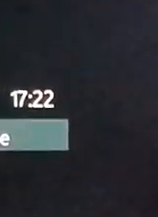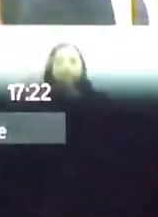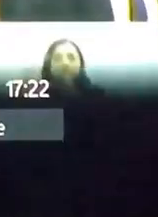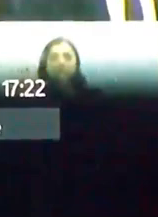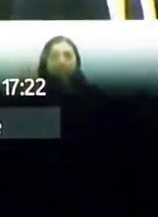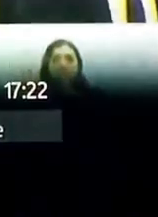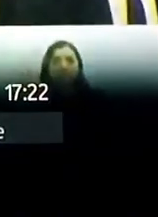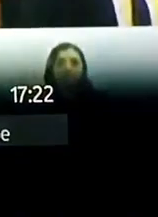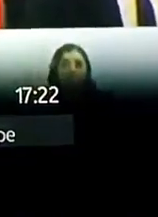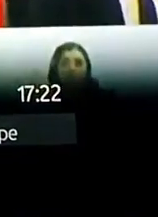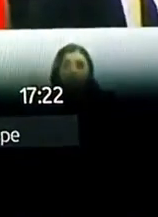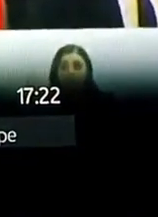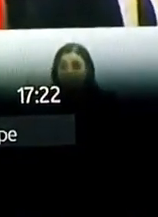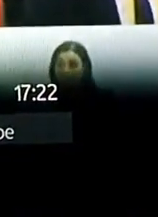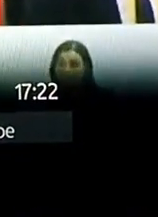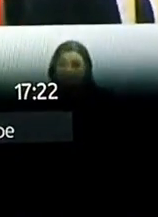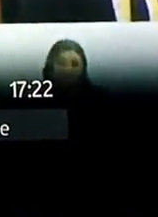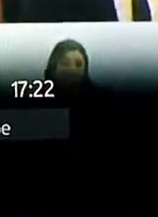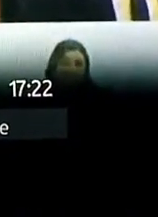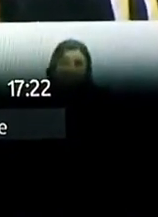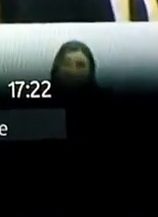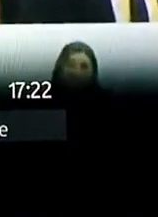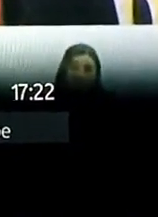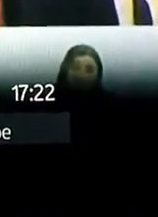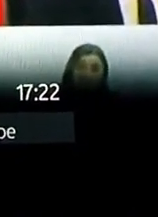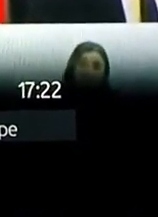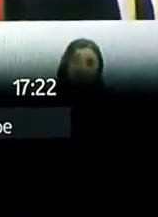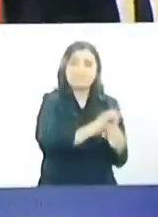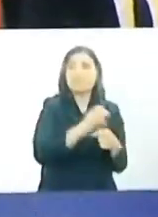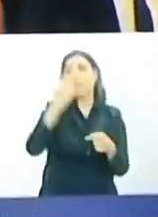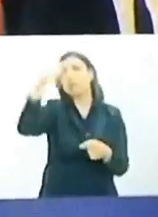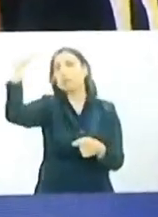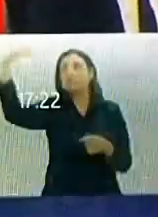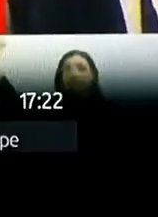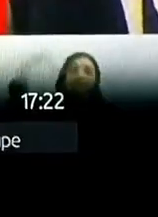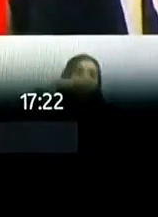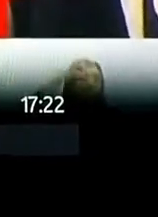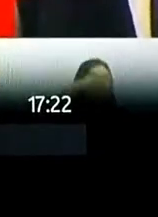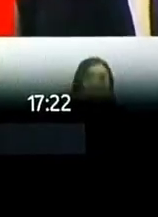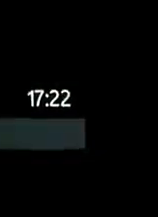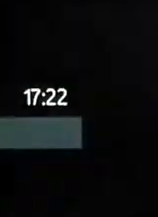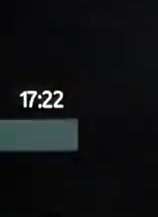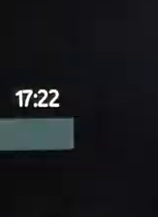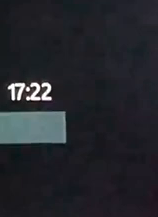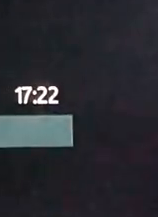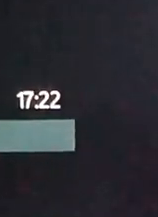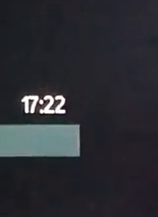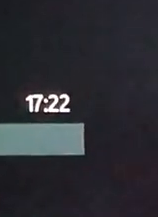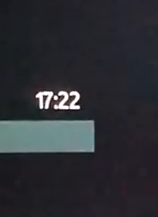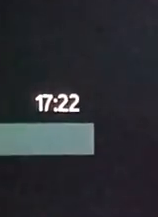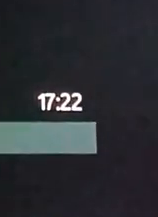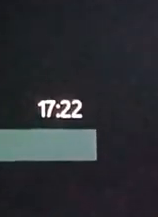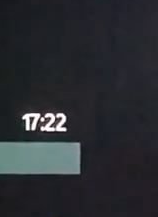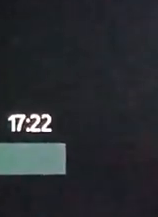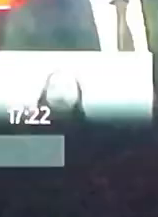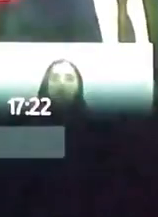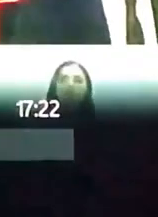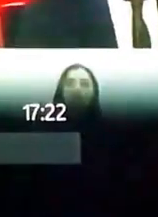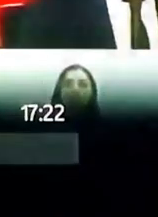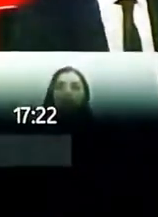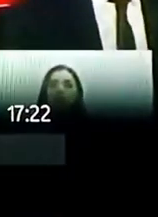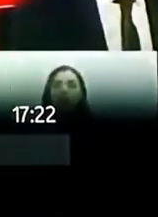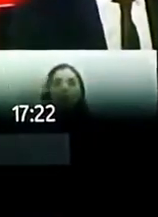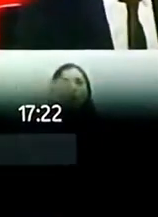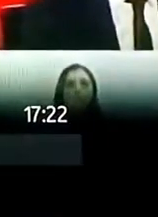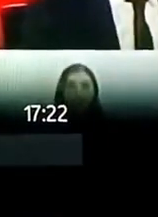3.268.460 electores da fe del respaldo y confianza al salvadoreño y en